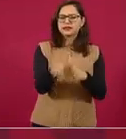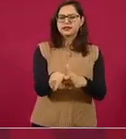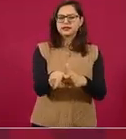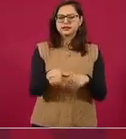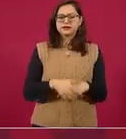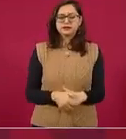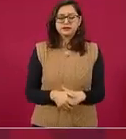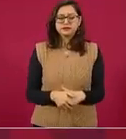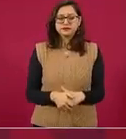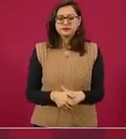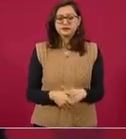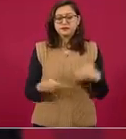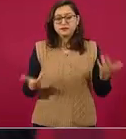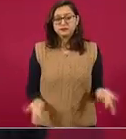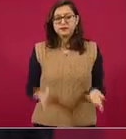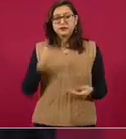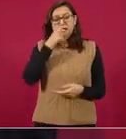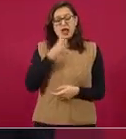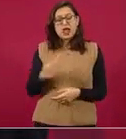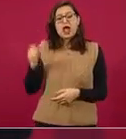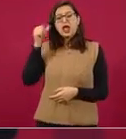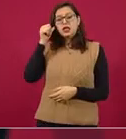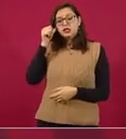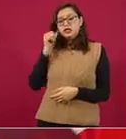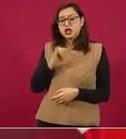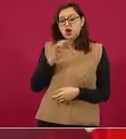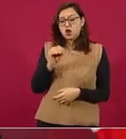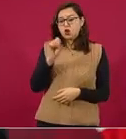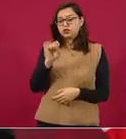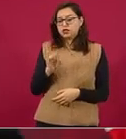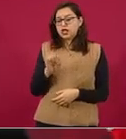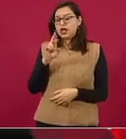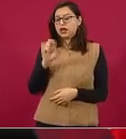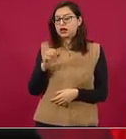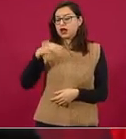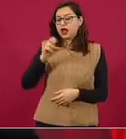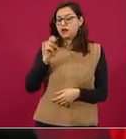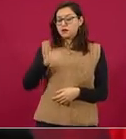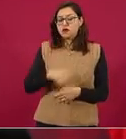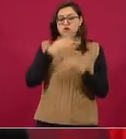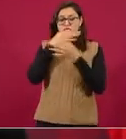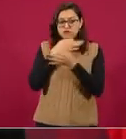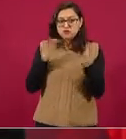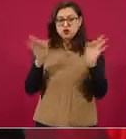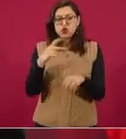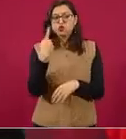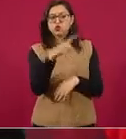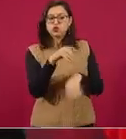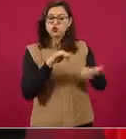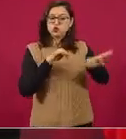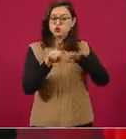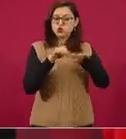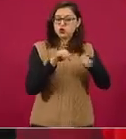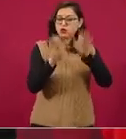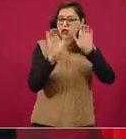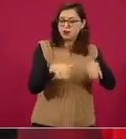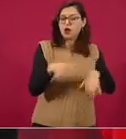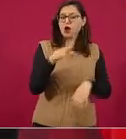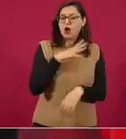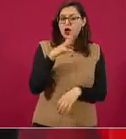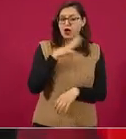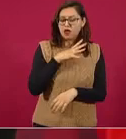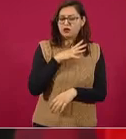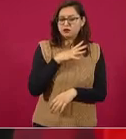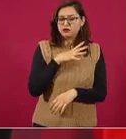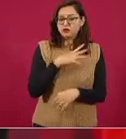conocer ayer, o dio a conocer ayer José Ramón, de dónde trabaja, en efecto, es una empresa de los